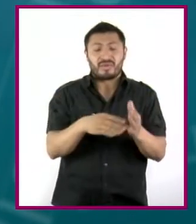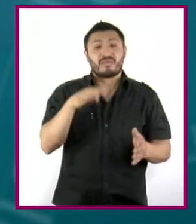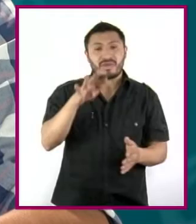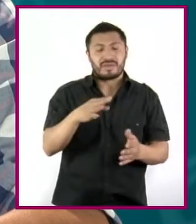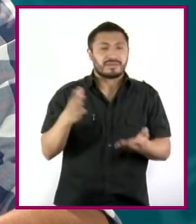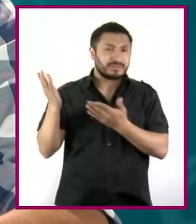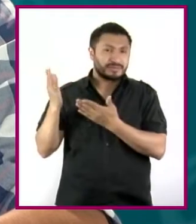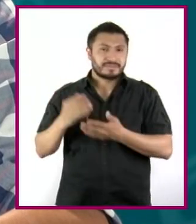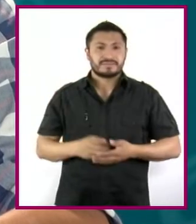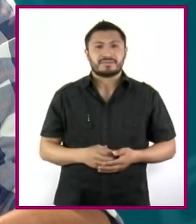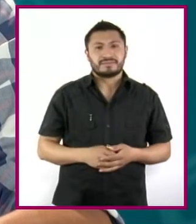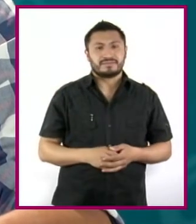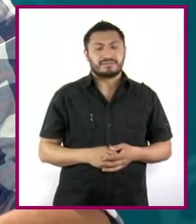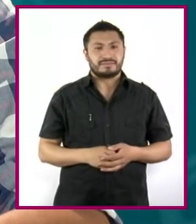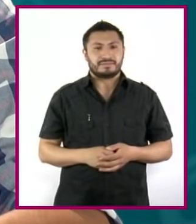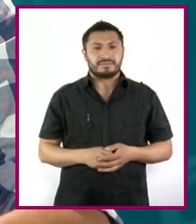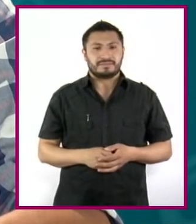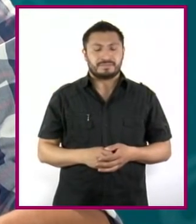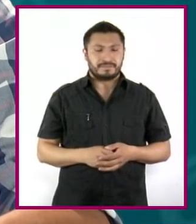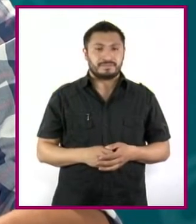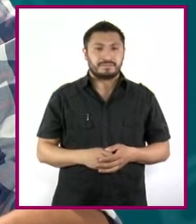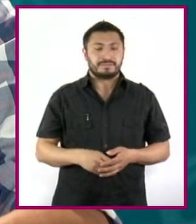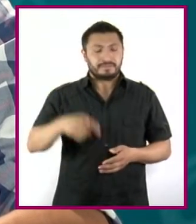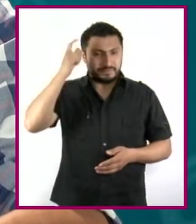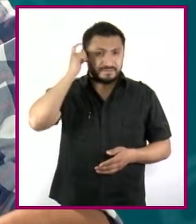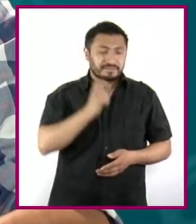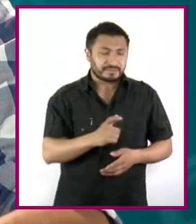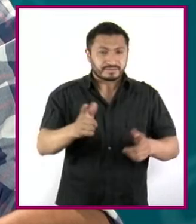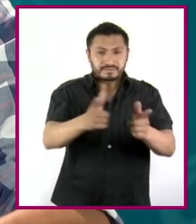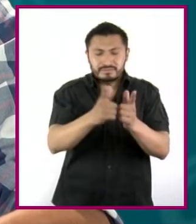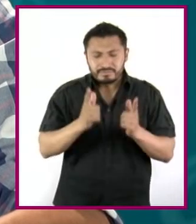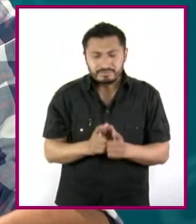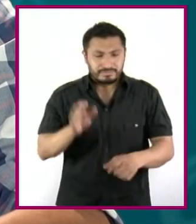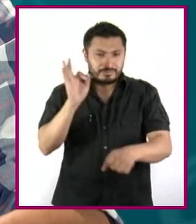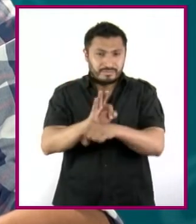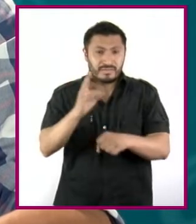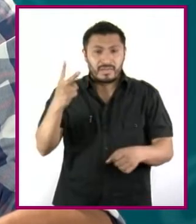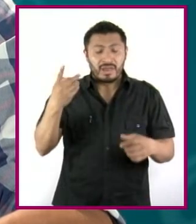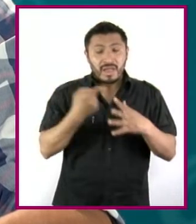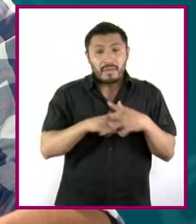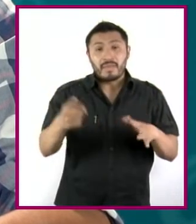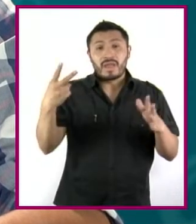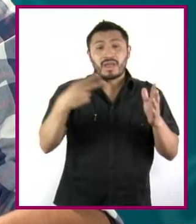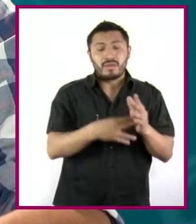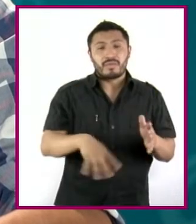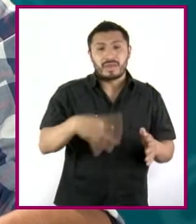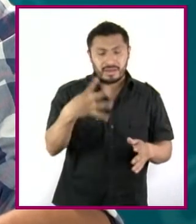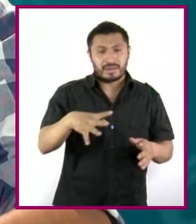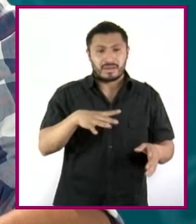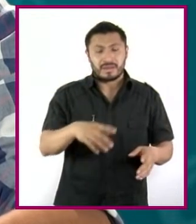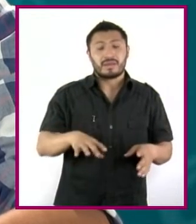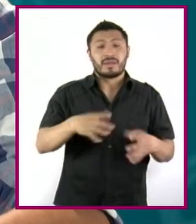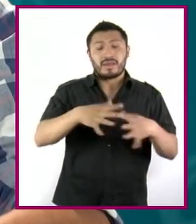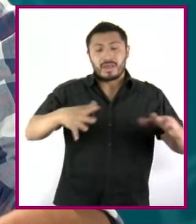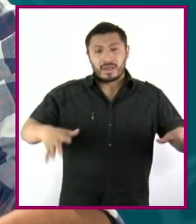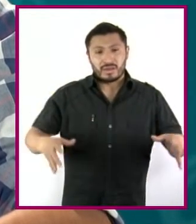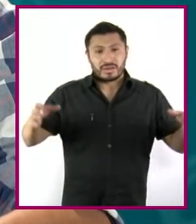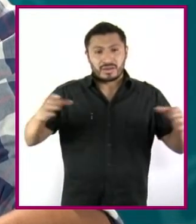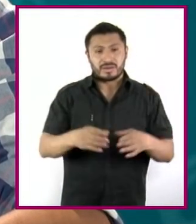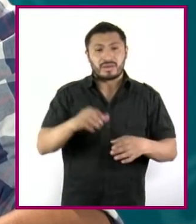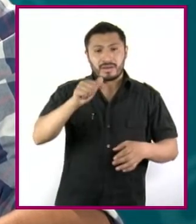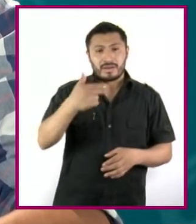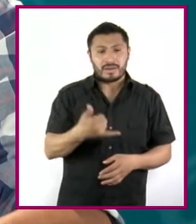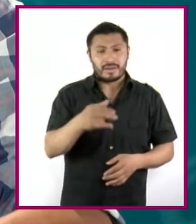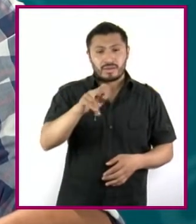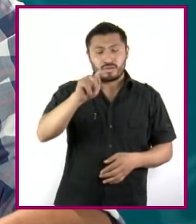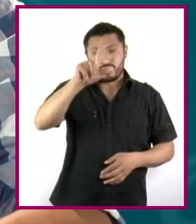2019. En Guerrero, los grupos de autodefensa surgieron en 2014 en la Costa Chica, en los municipios de Ayutla y